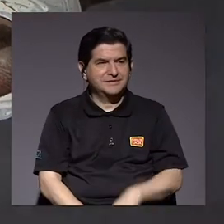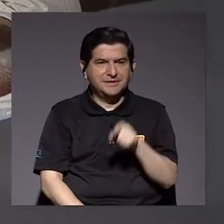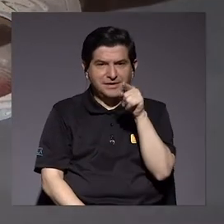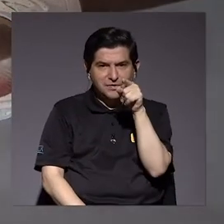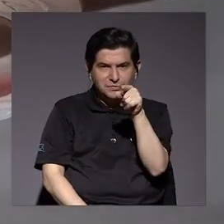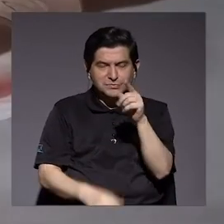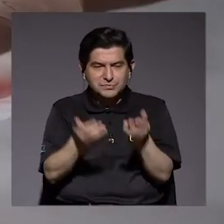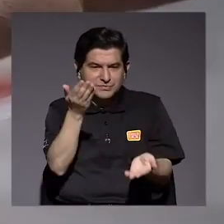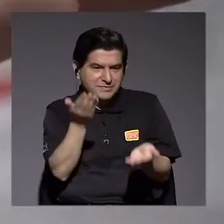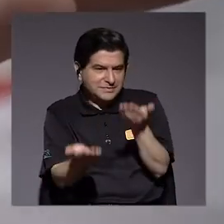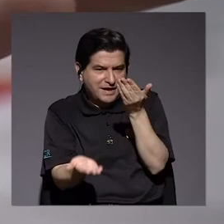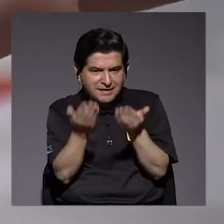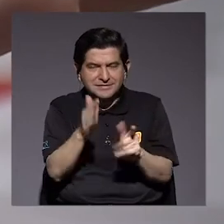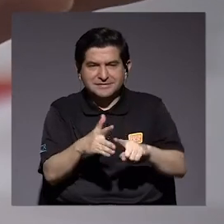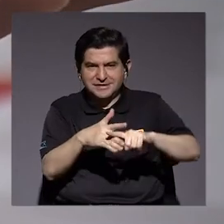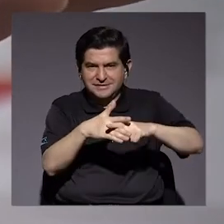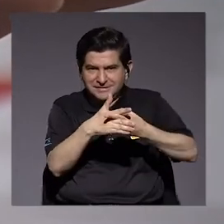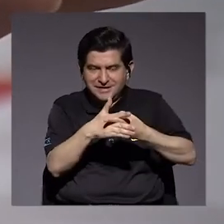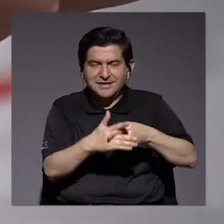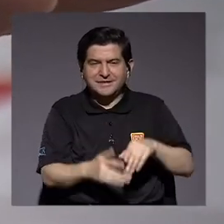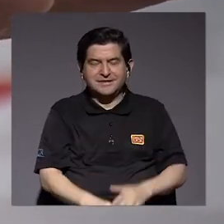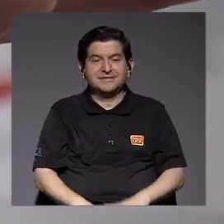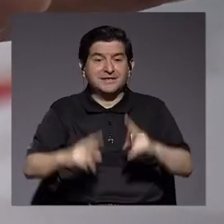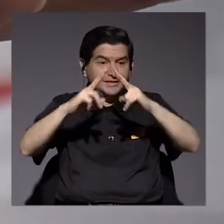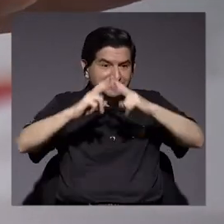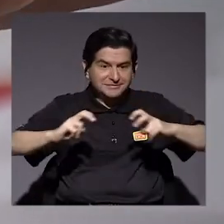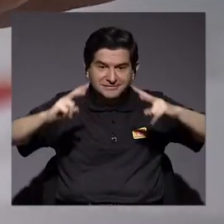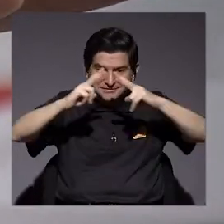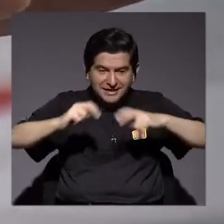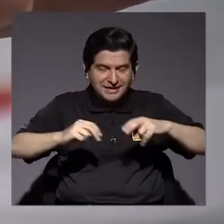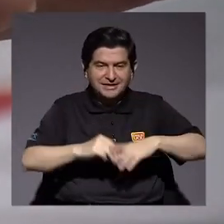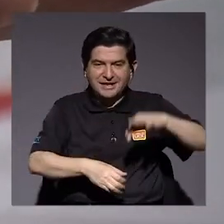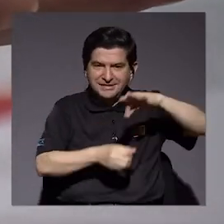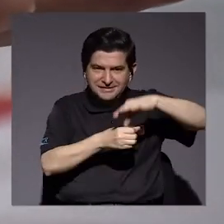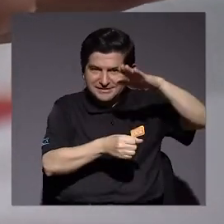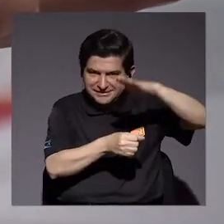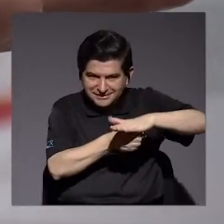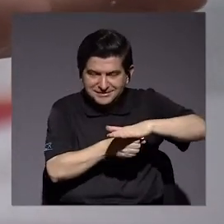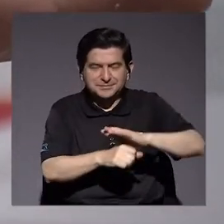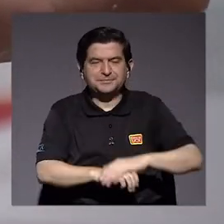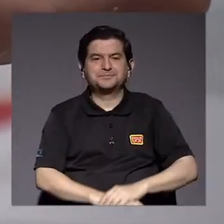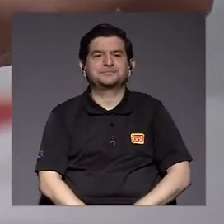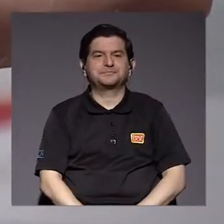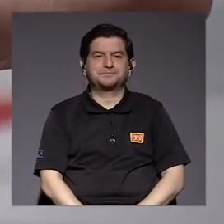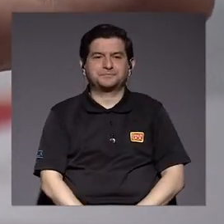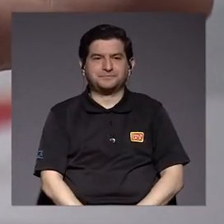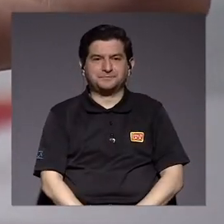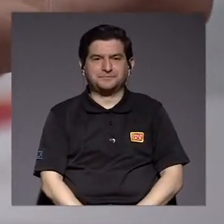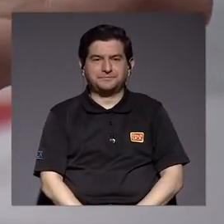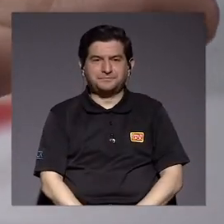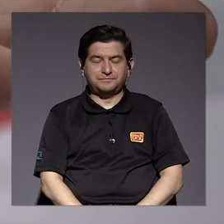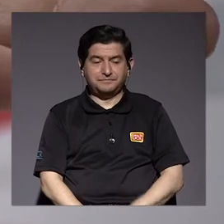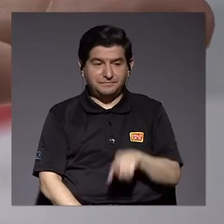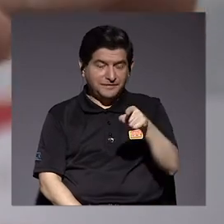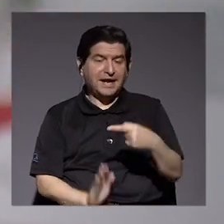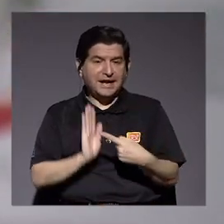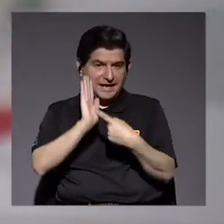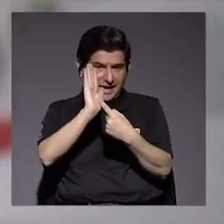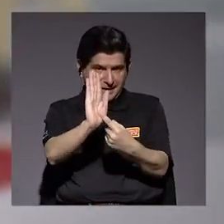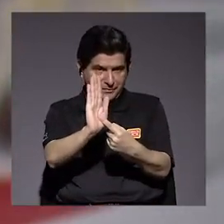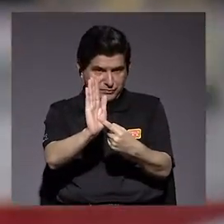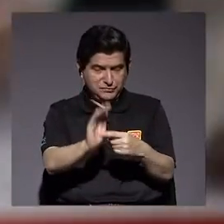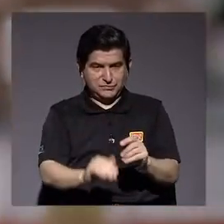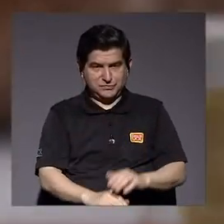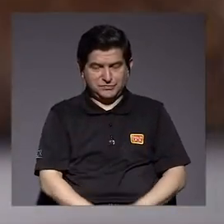Usted puede iniciar su reflexión sobre esta semilla, doctor. Bueno, lo que nos está